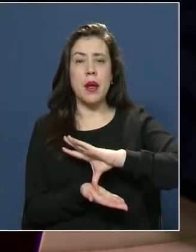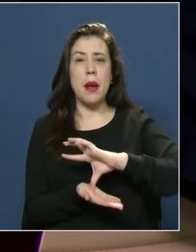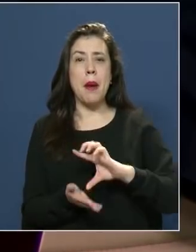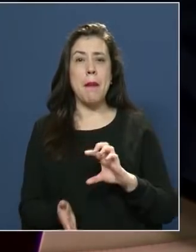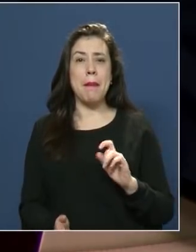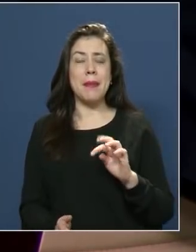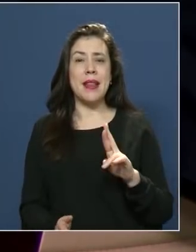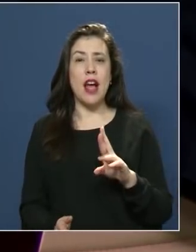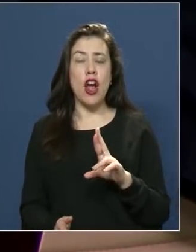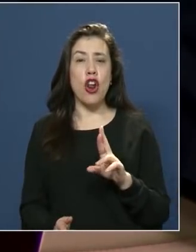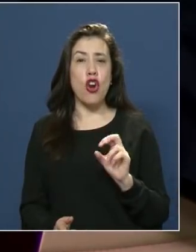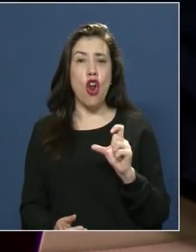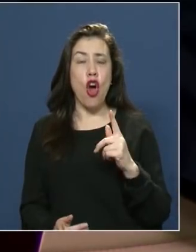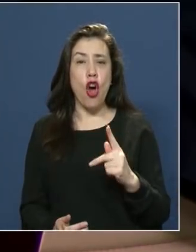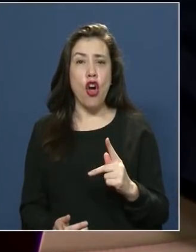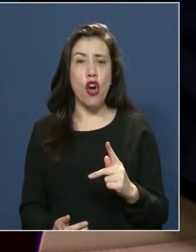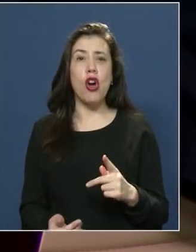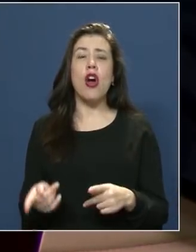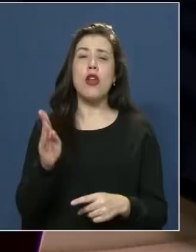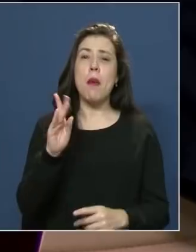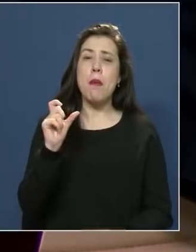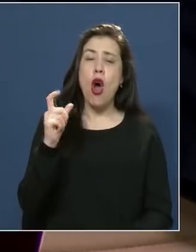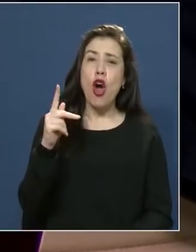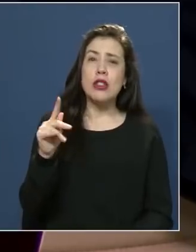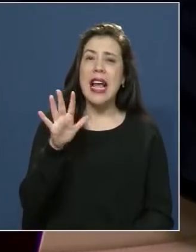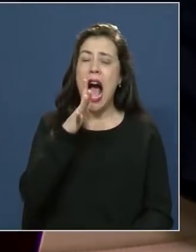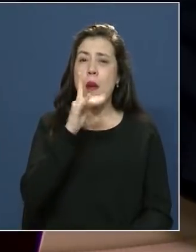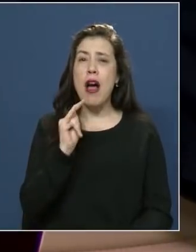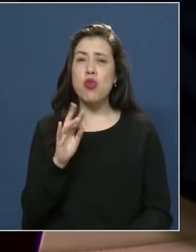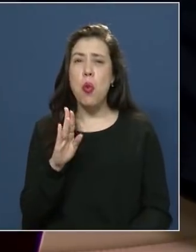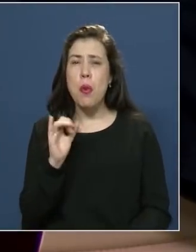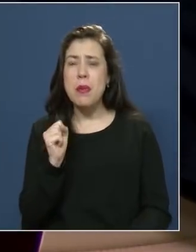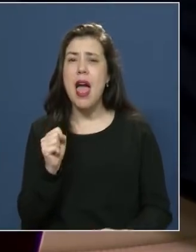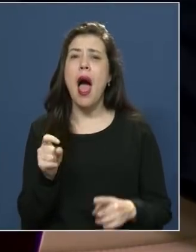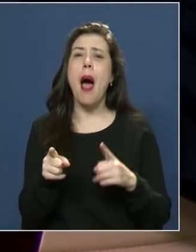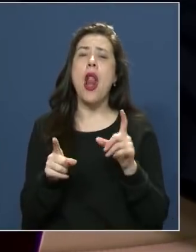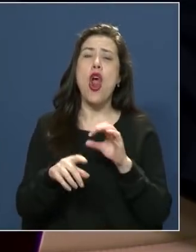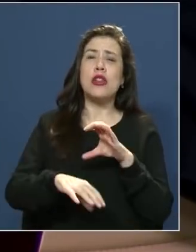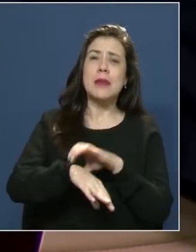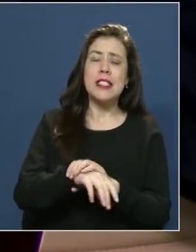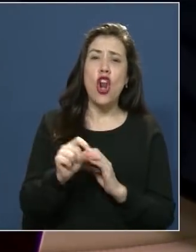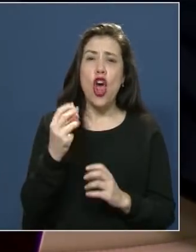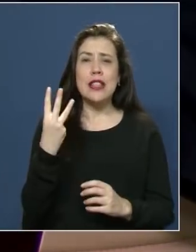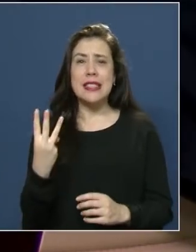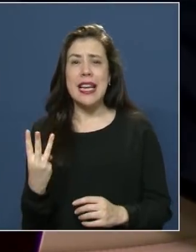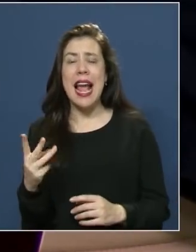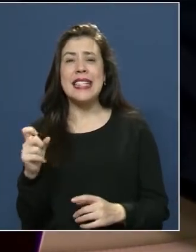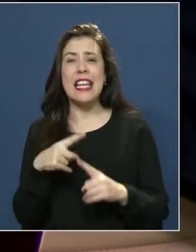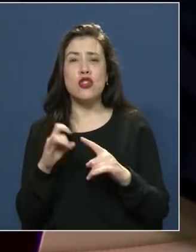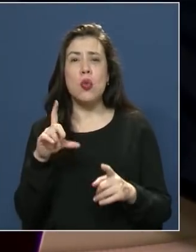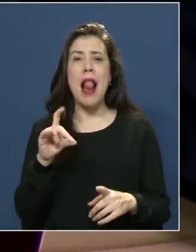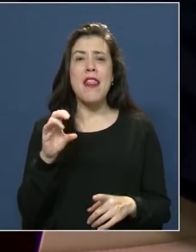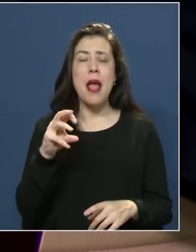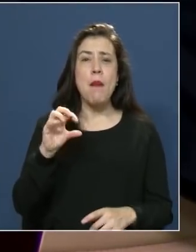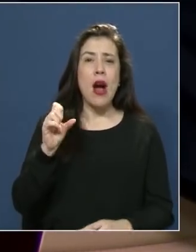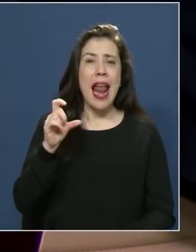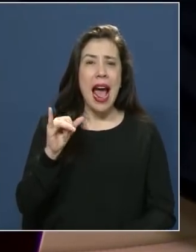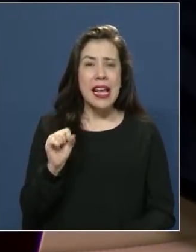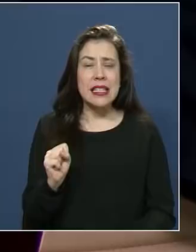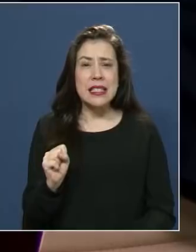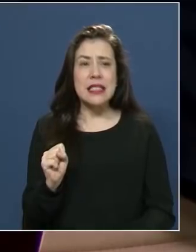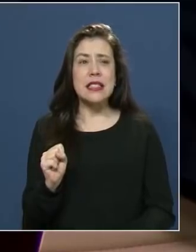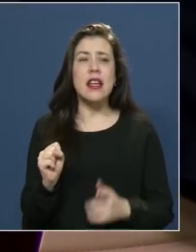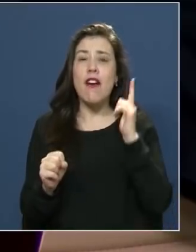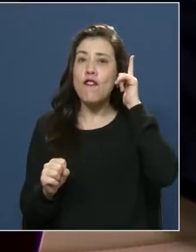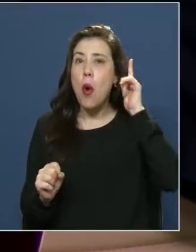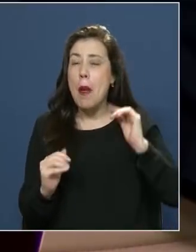a los Ramblers, pasando por los Blobs y Agua Turbia, luego por los Prisioneros, los Tres y Sexual Democracia, subiendo